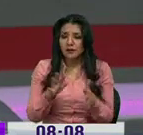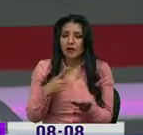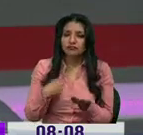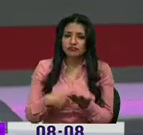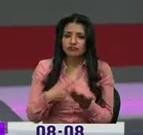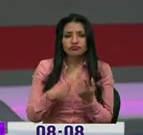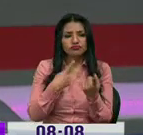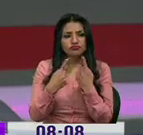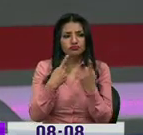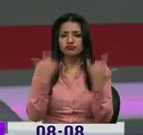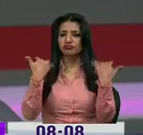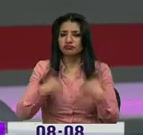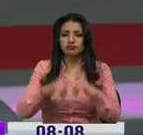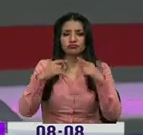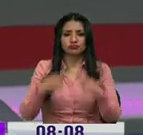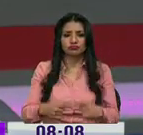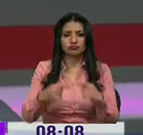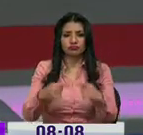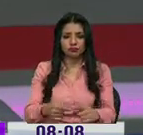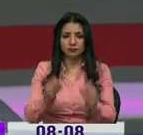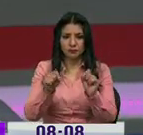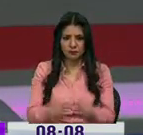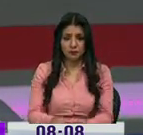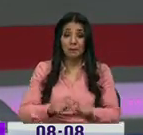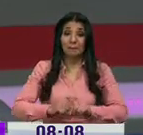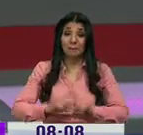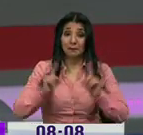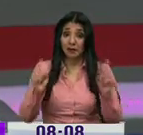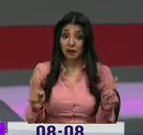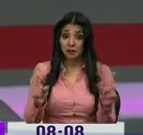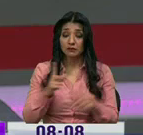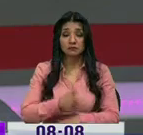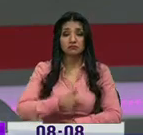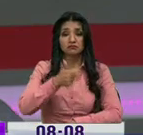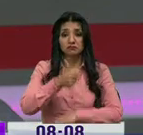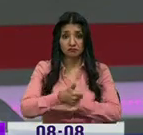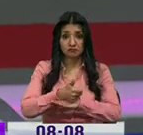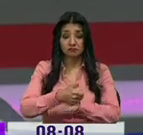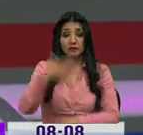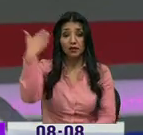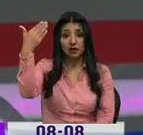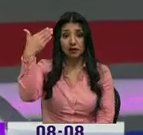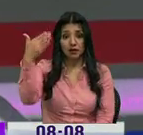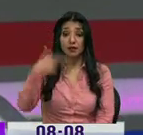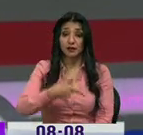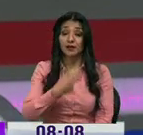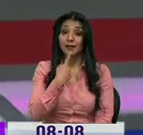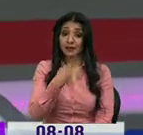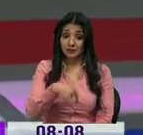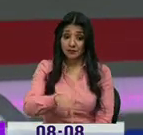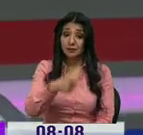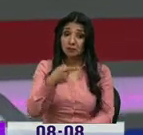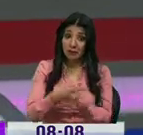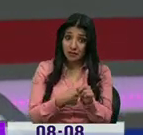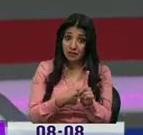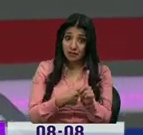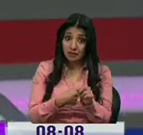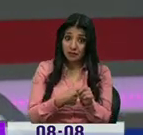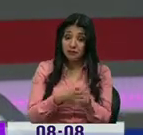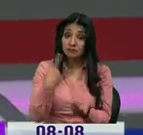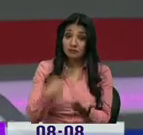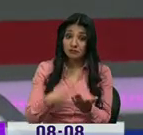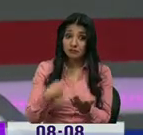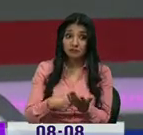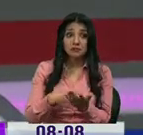a saciedad acá en este primer noticiero de la comunidad. Lo que sí, autoridades, alcalde Yunda, si dice que de este mes no pasa, estamos